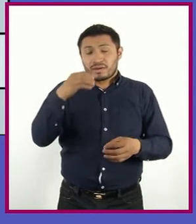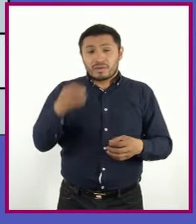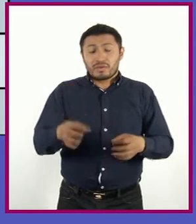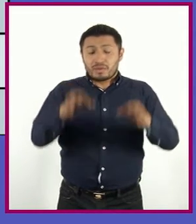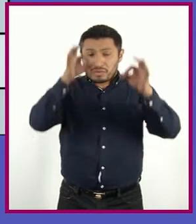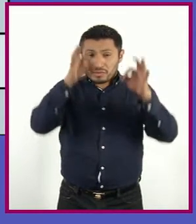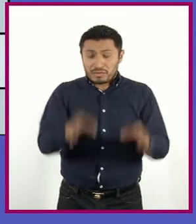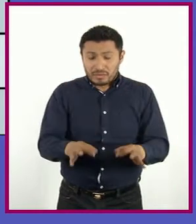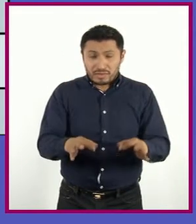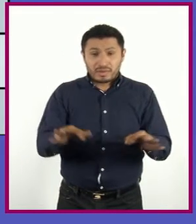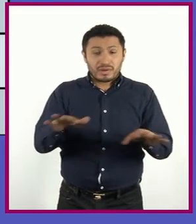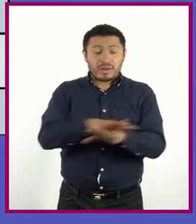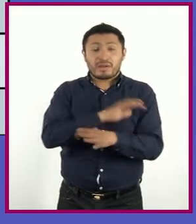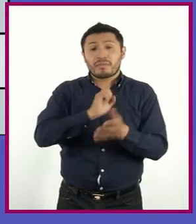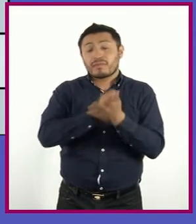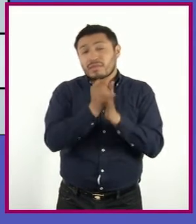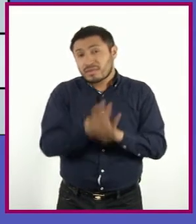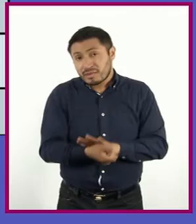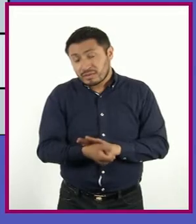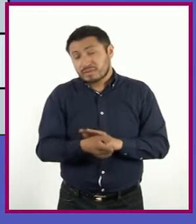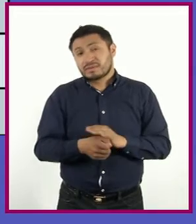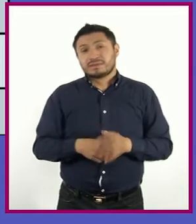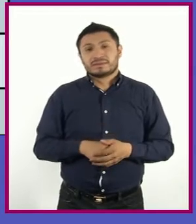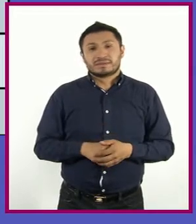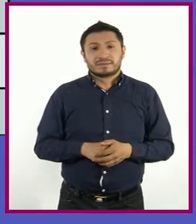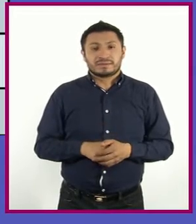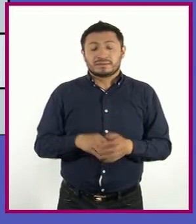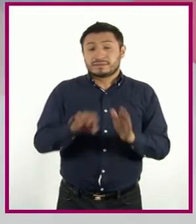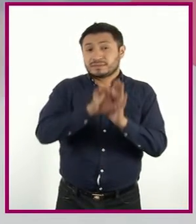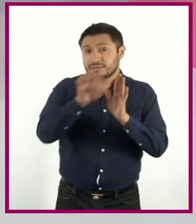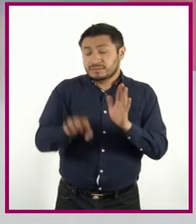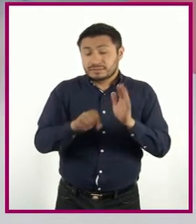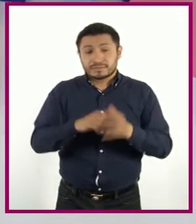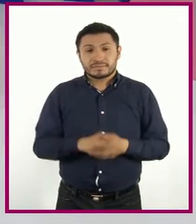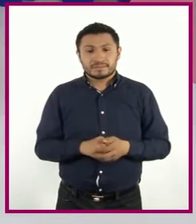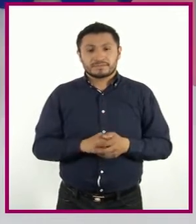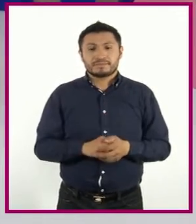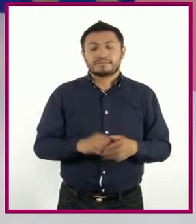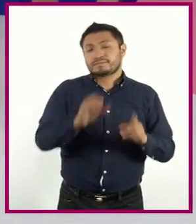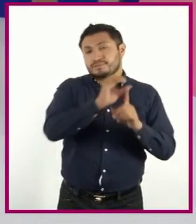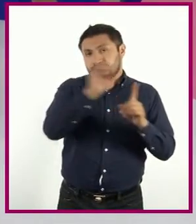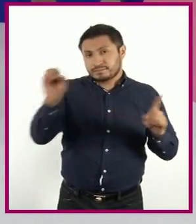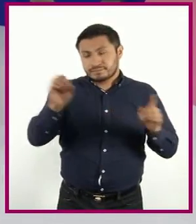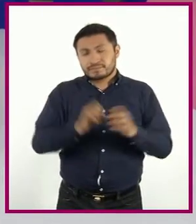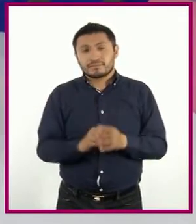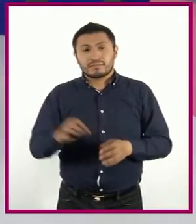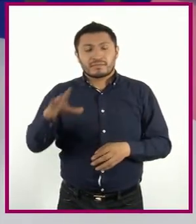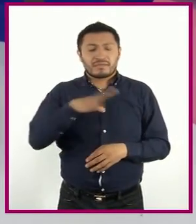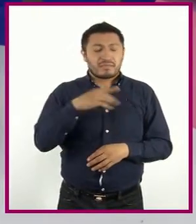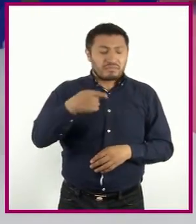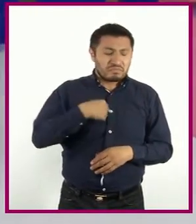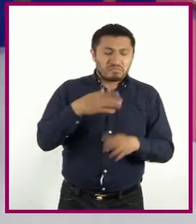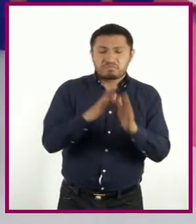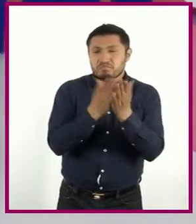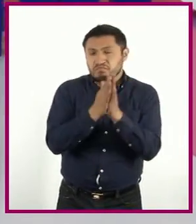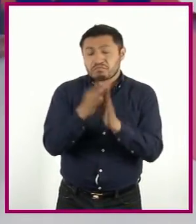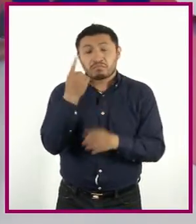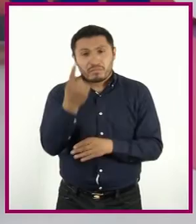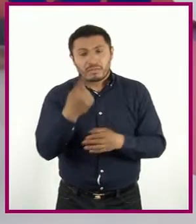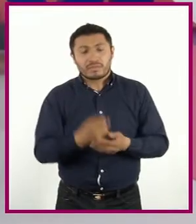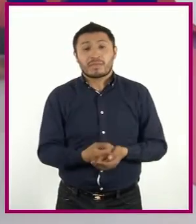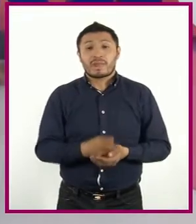sustantivo al que sustituyen. Por ejemplo, en la oración, tengo un libro, la